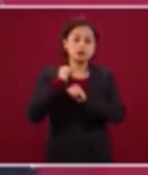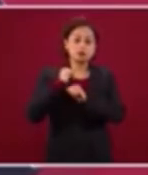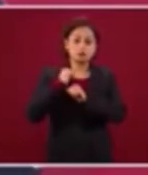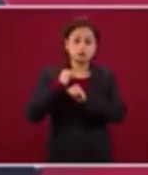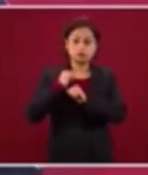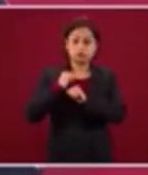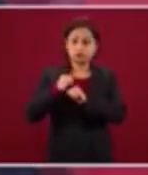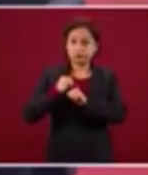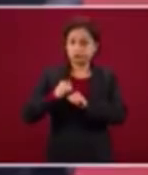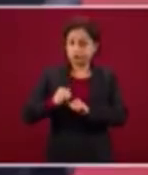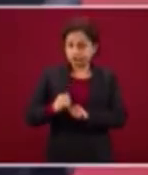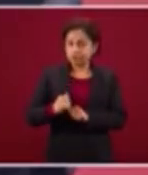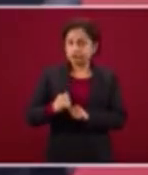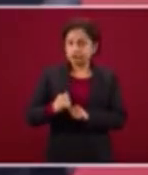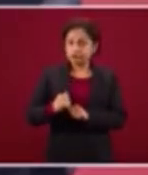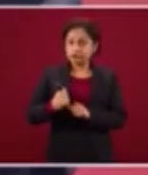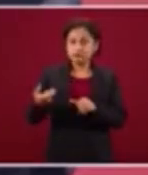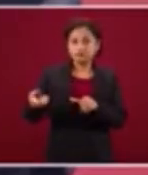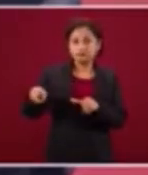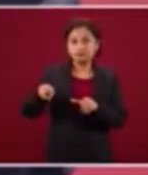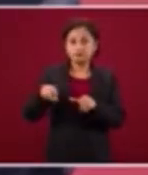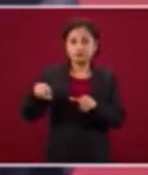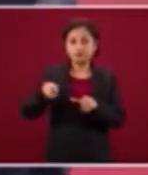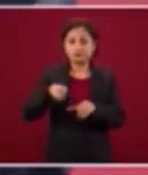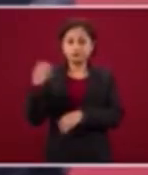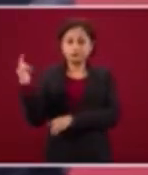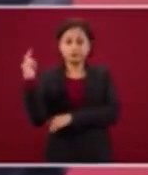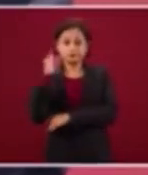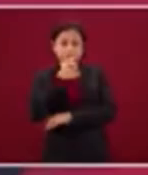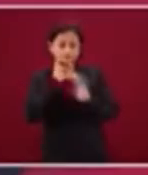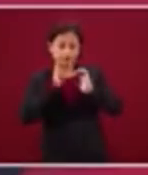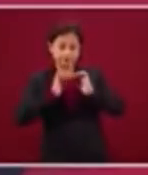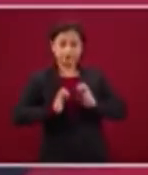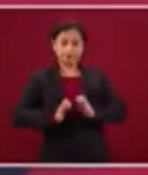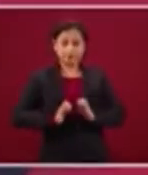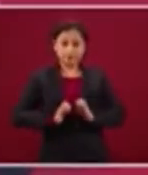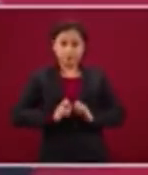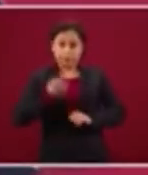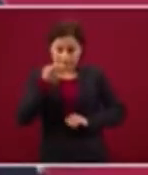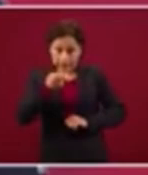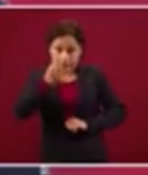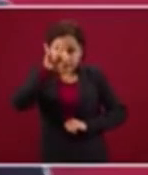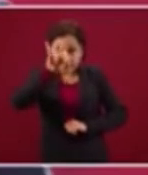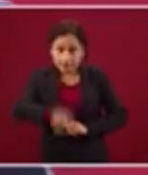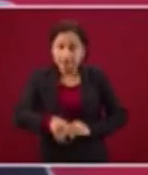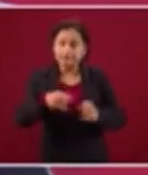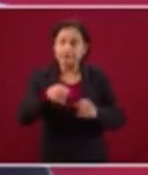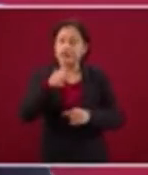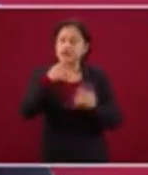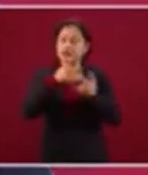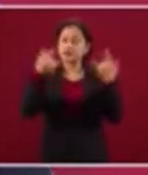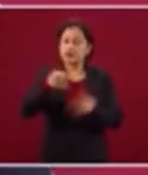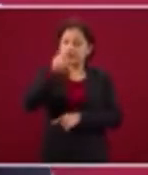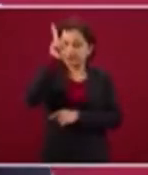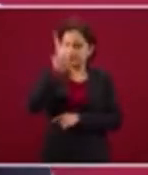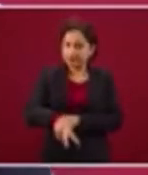se trasladaban en aviones de lujo. Así tiene que empezar. Y uno de ellos,